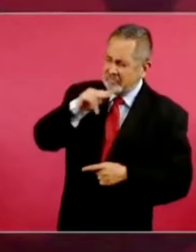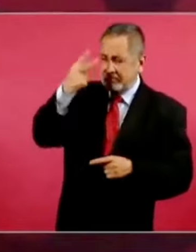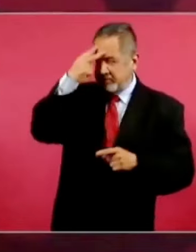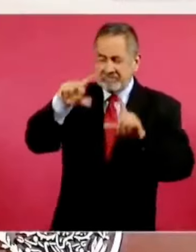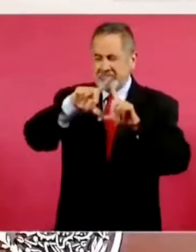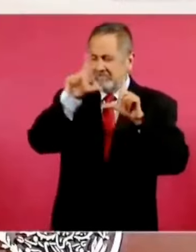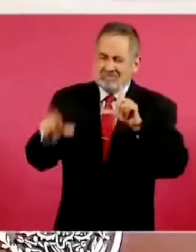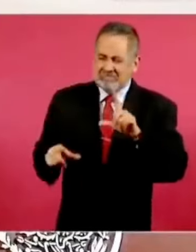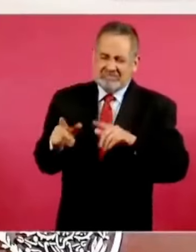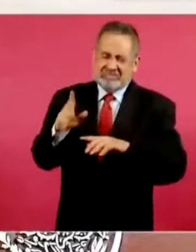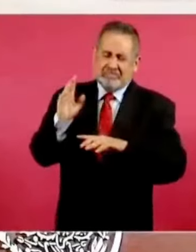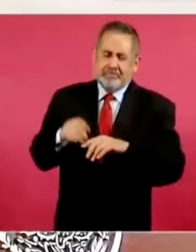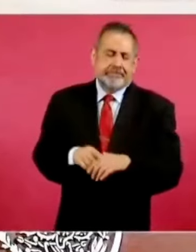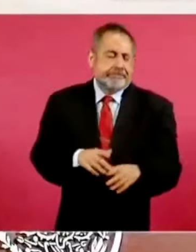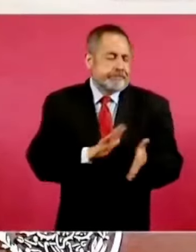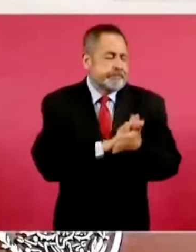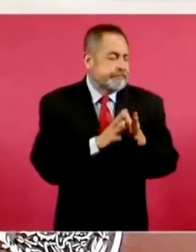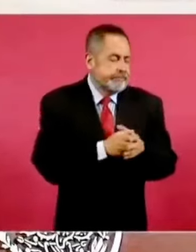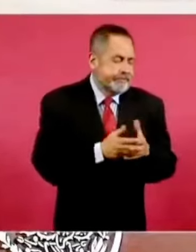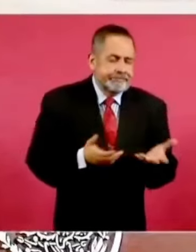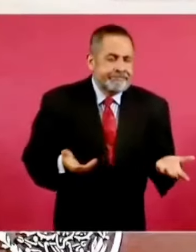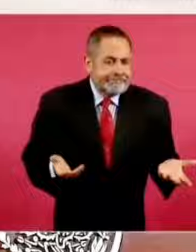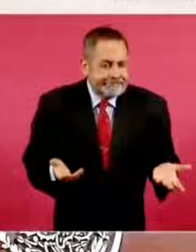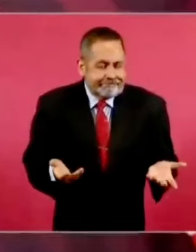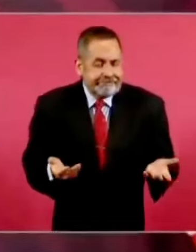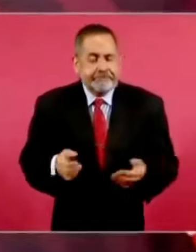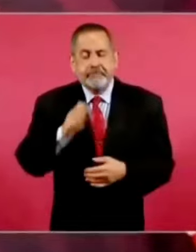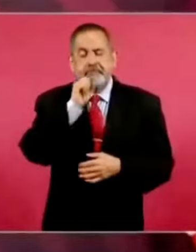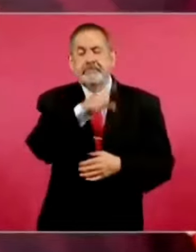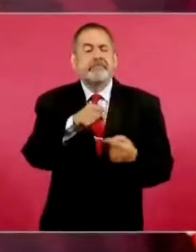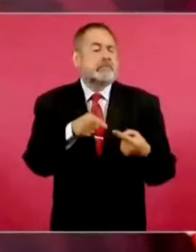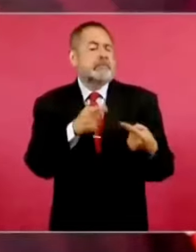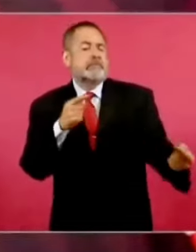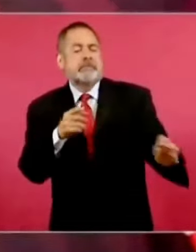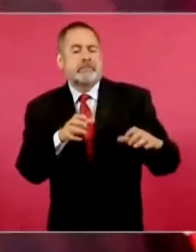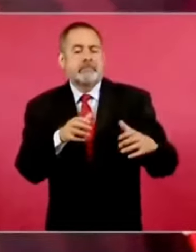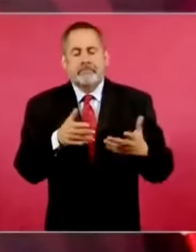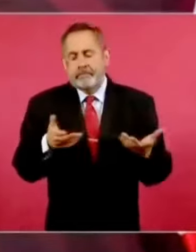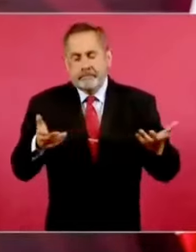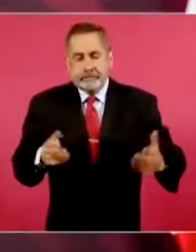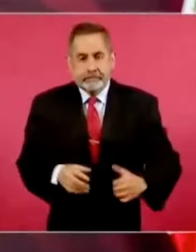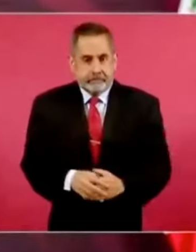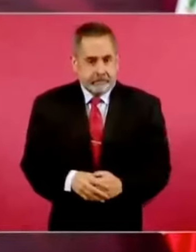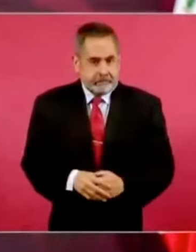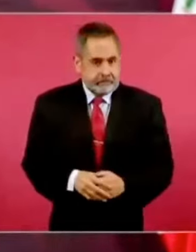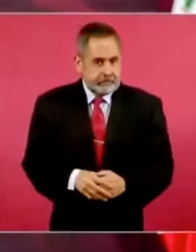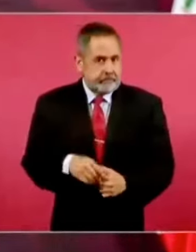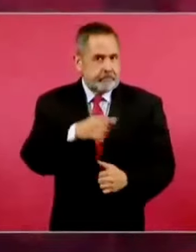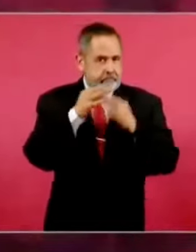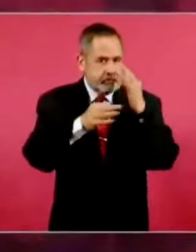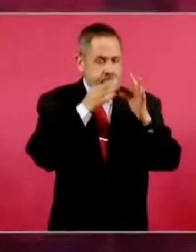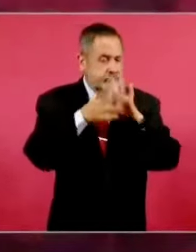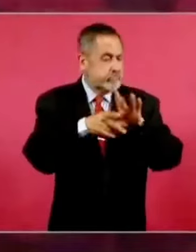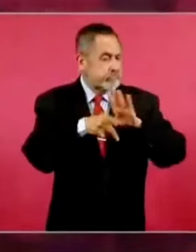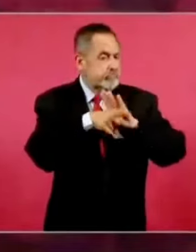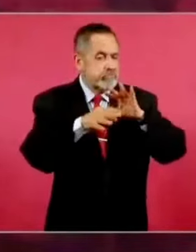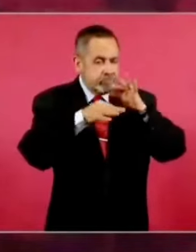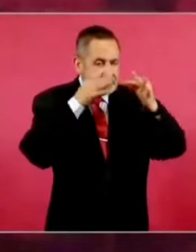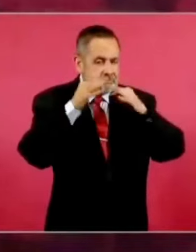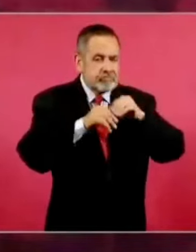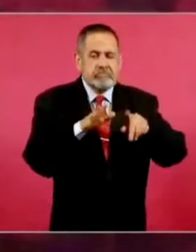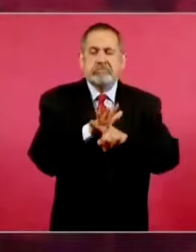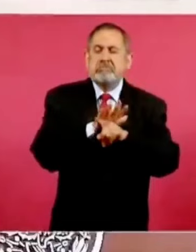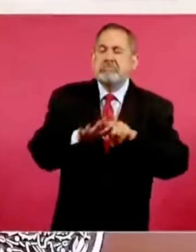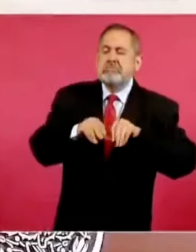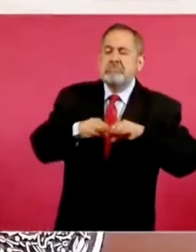Ya ven lo que hacen nuestros adversarios y los medios de